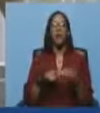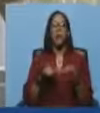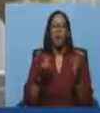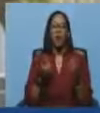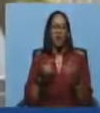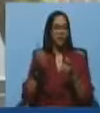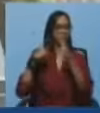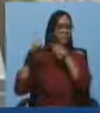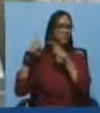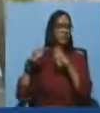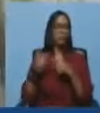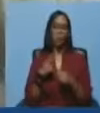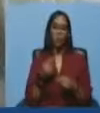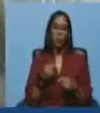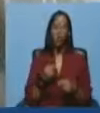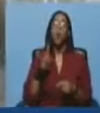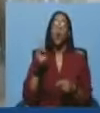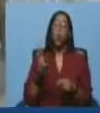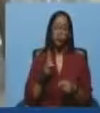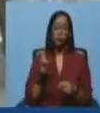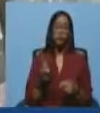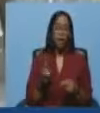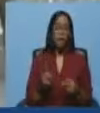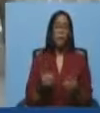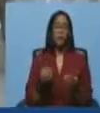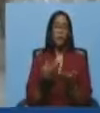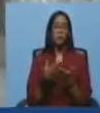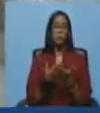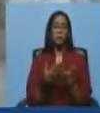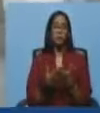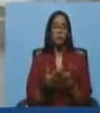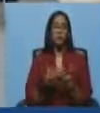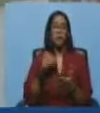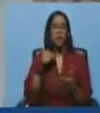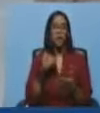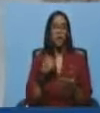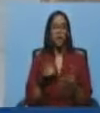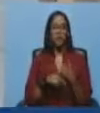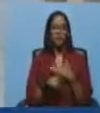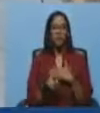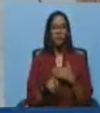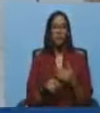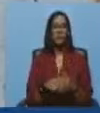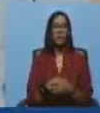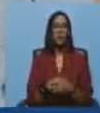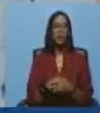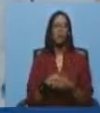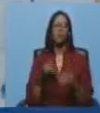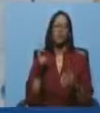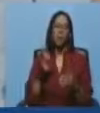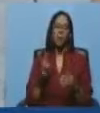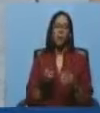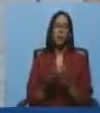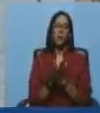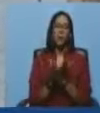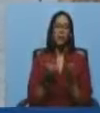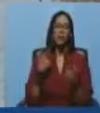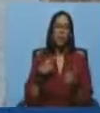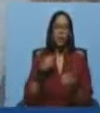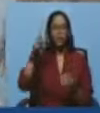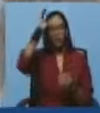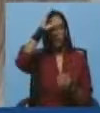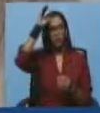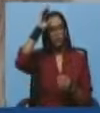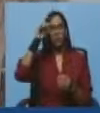no. Utilizamos la herramienta, que nos están grabando con un teléfono, esta entrevista va a salir por un teléfono, utilizamos la herramienta, pero tenemos que